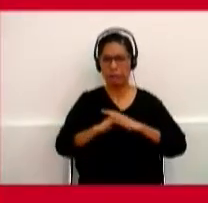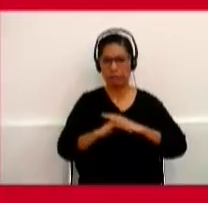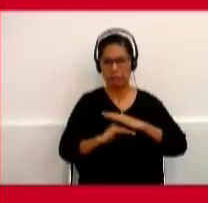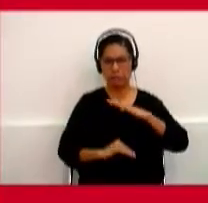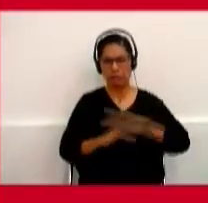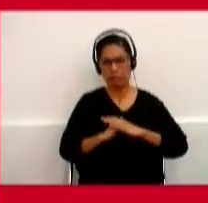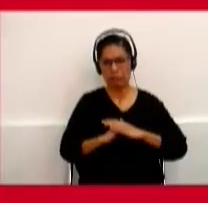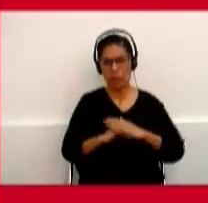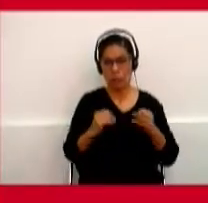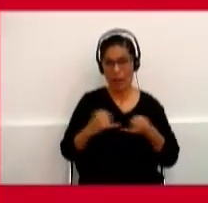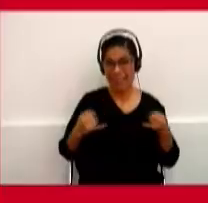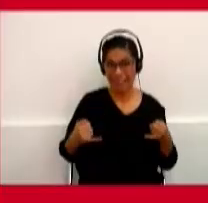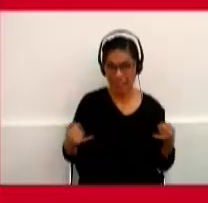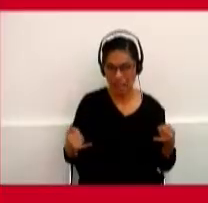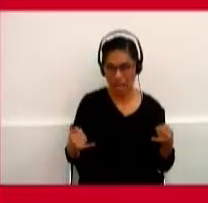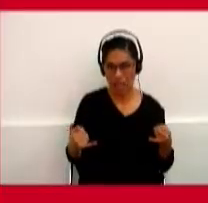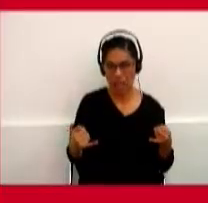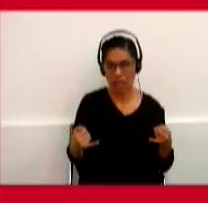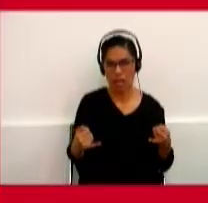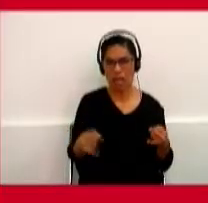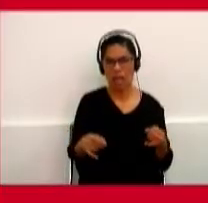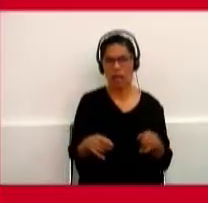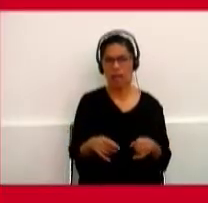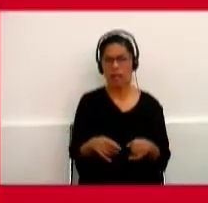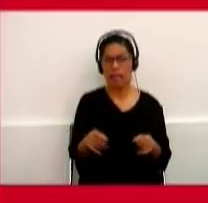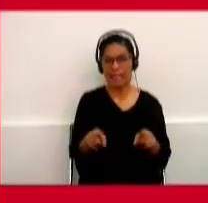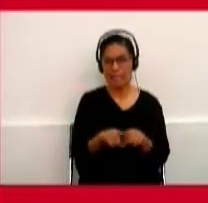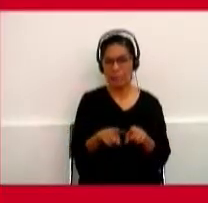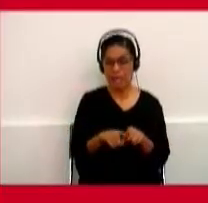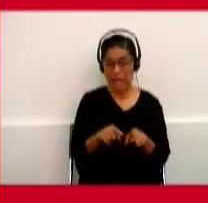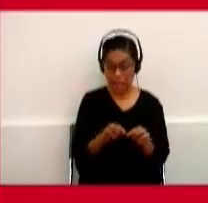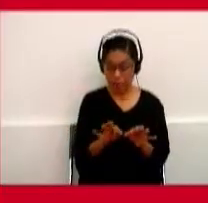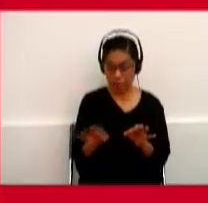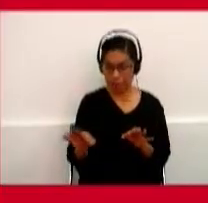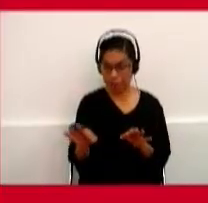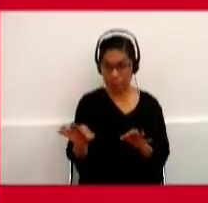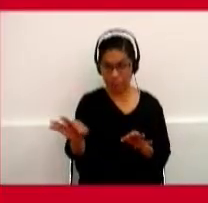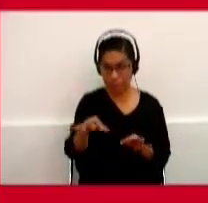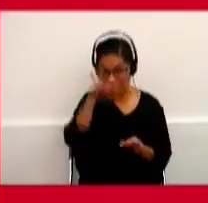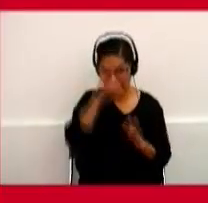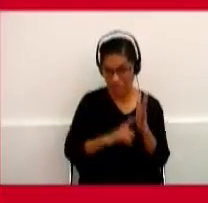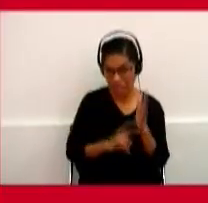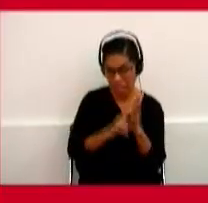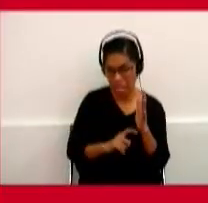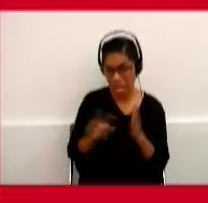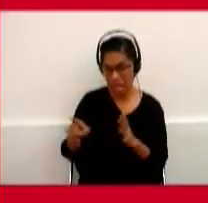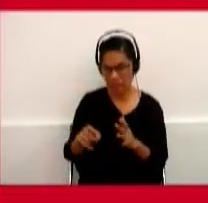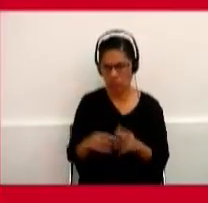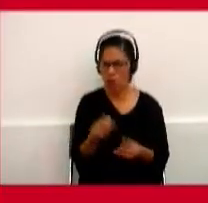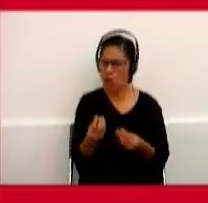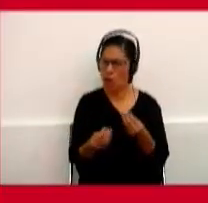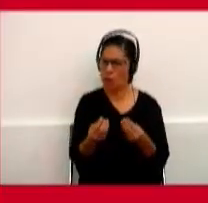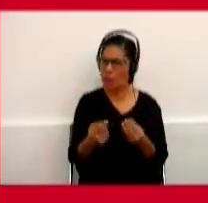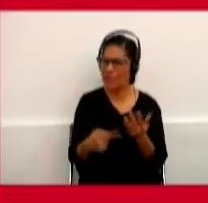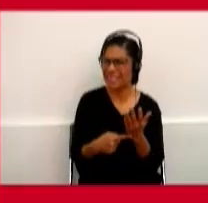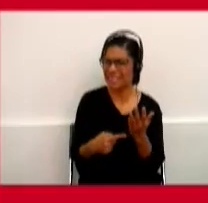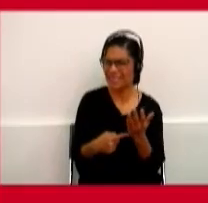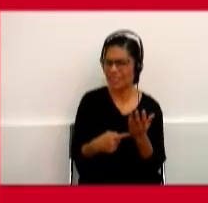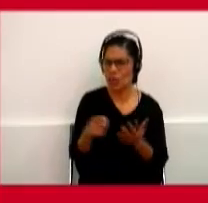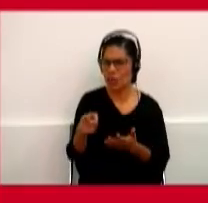internet en la misma red minera, ¿qué oportunidades tiene esta tecnología?